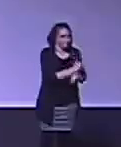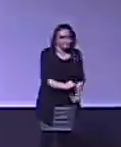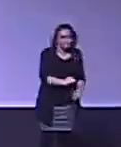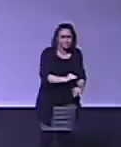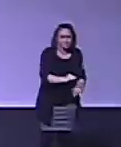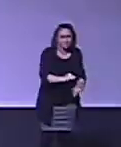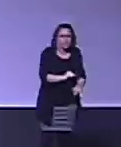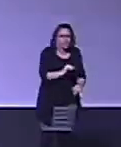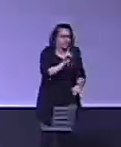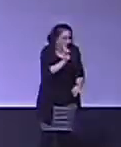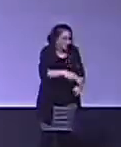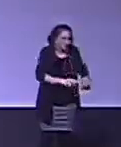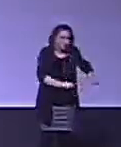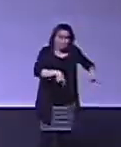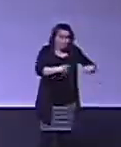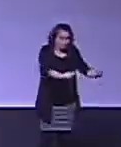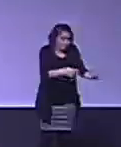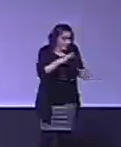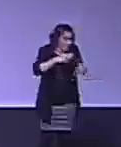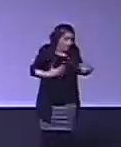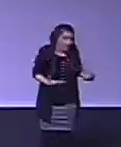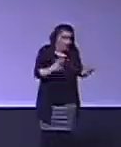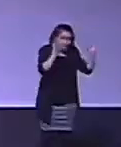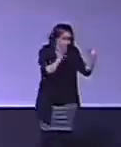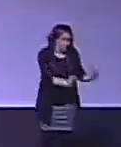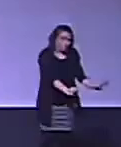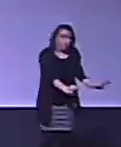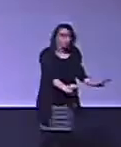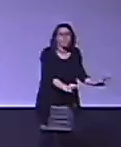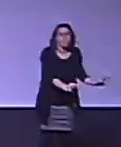gaur egungoak diren bezalakoak direlako,